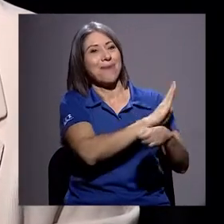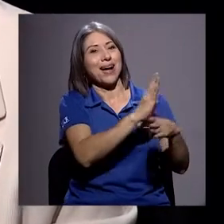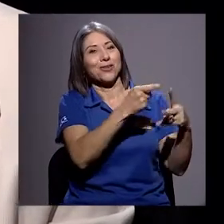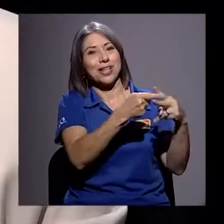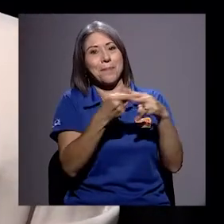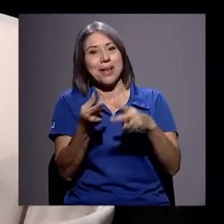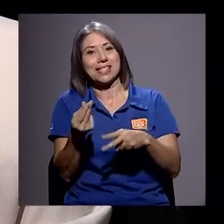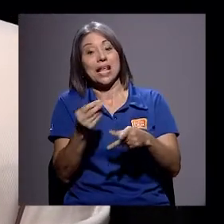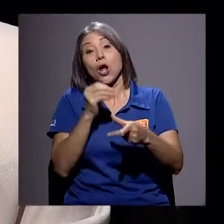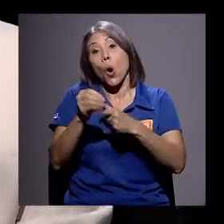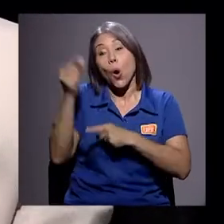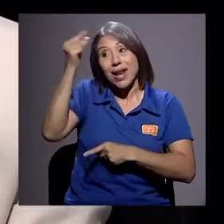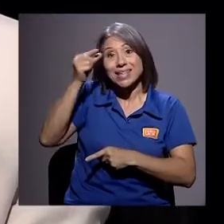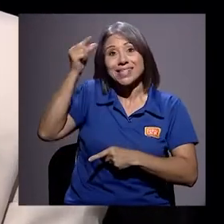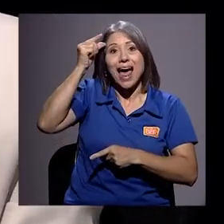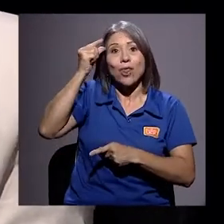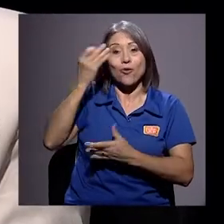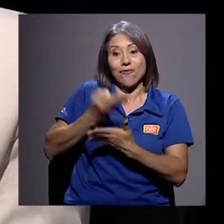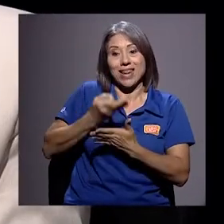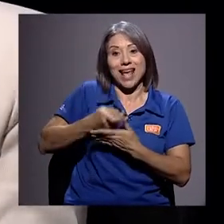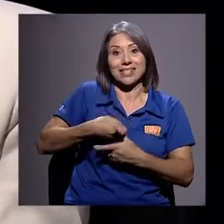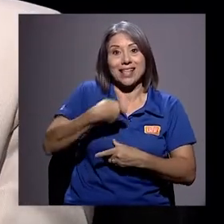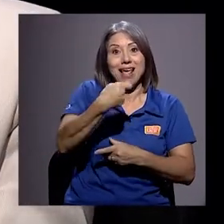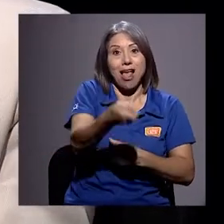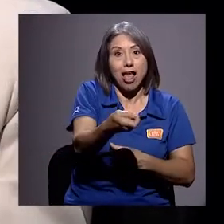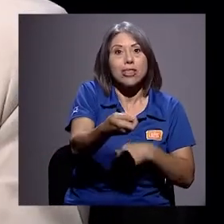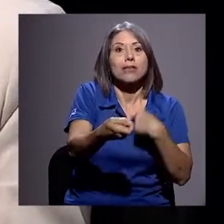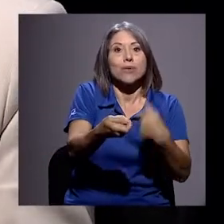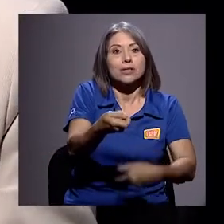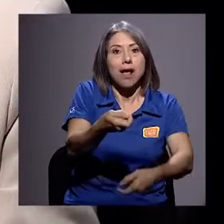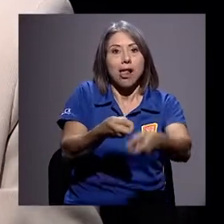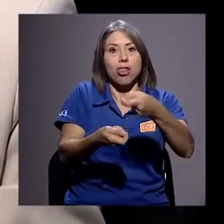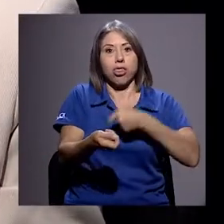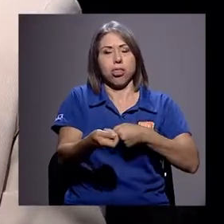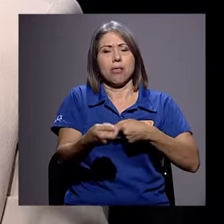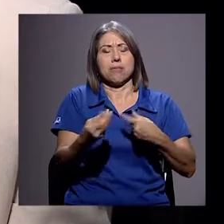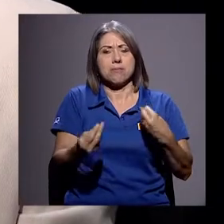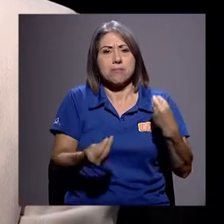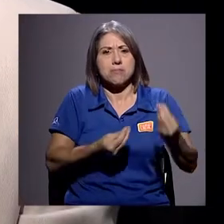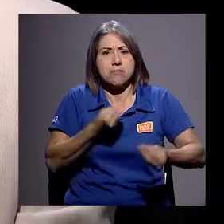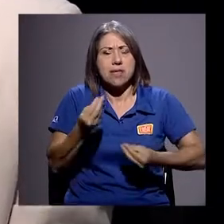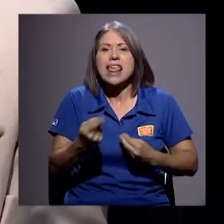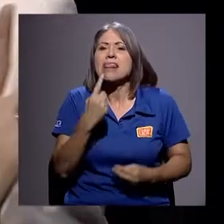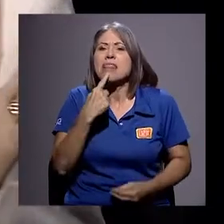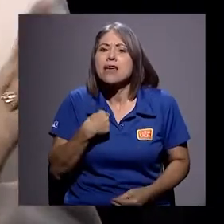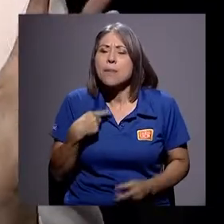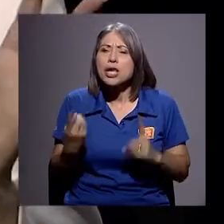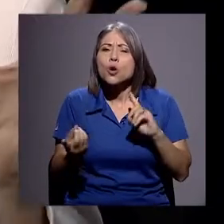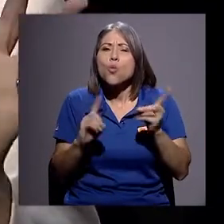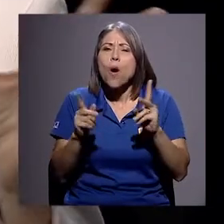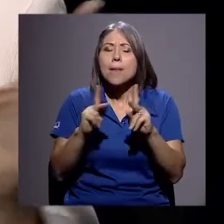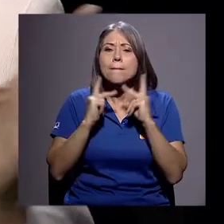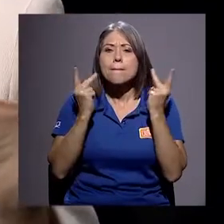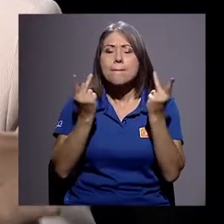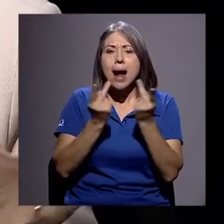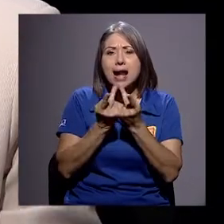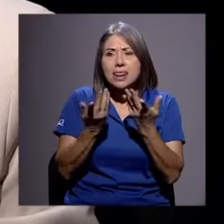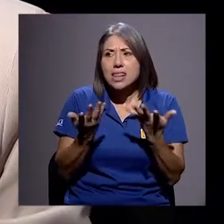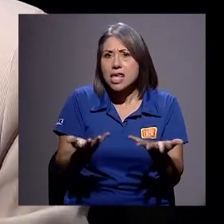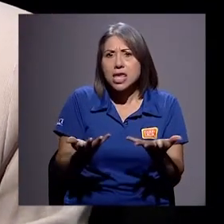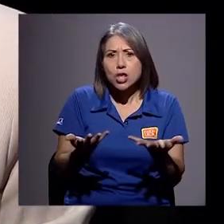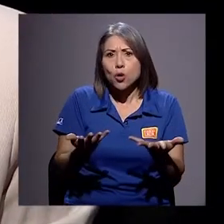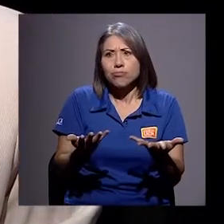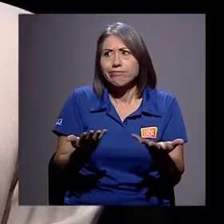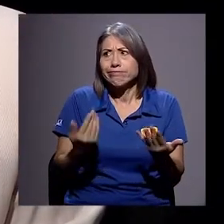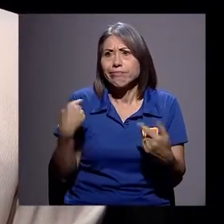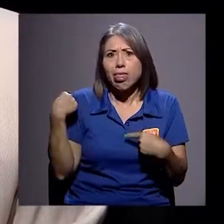financiando por reembolso eso es perverso porque dígame cuál partido de alguna tamaño no